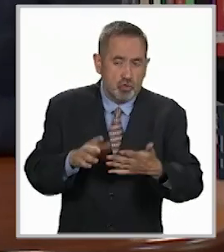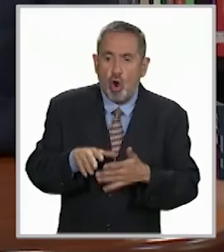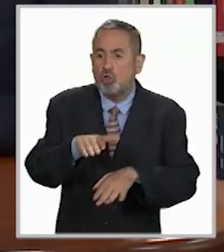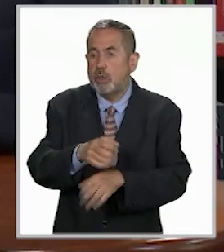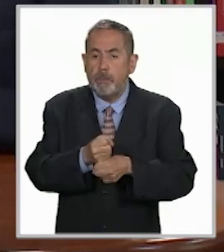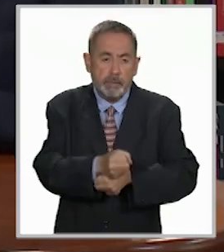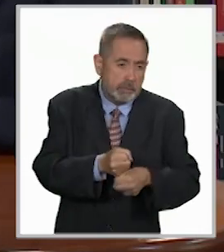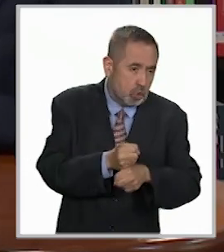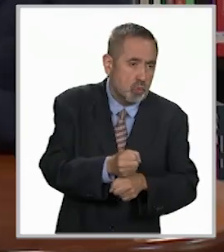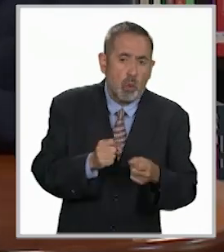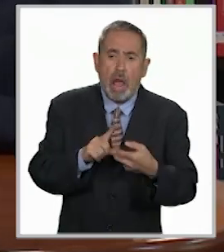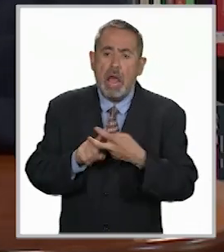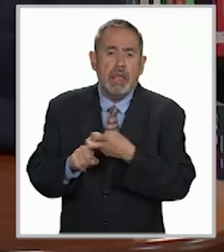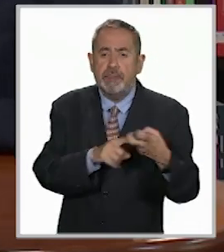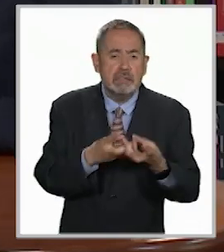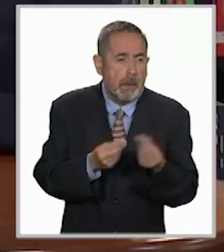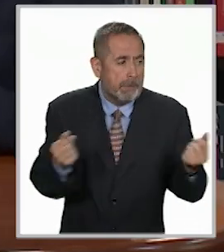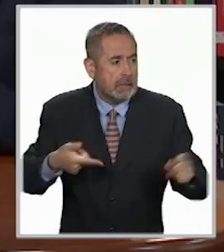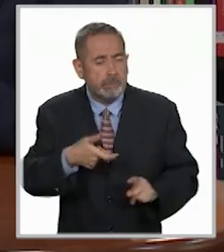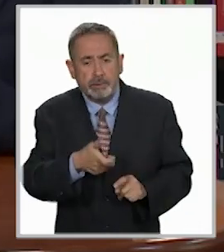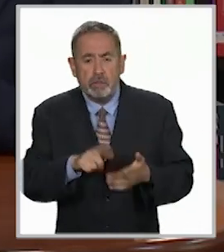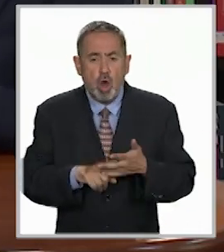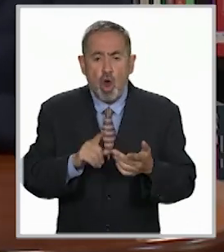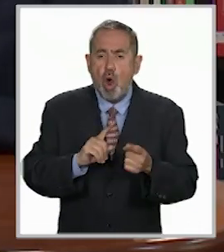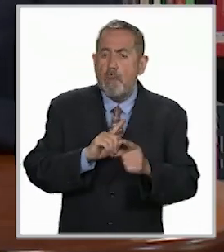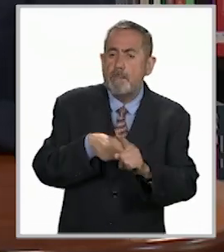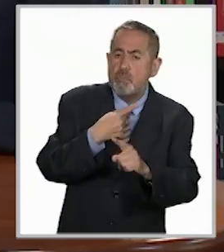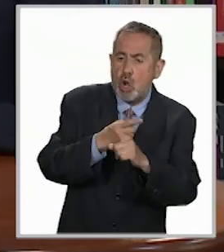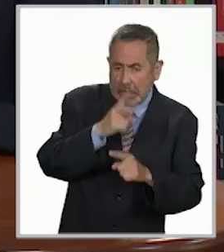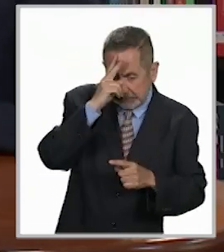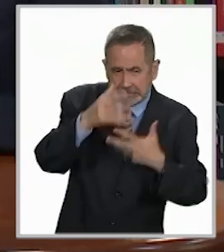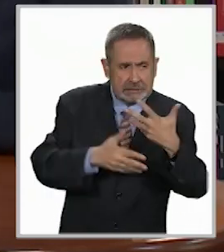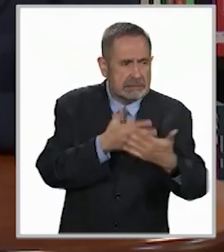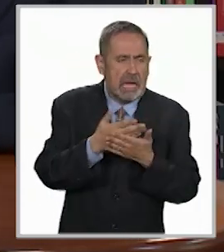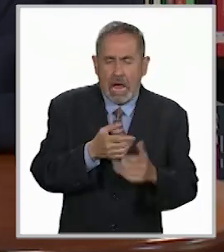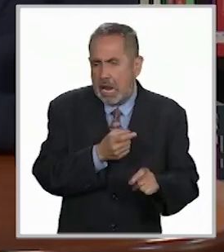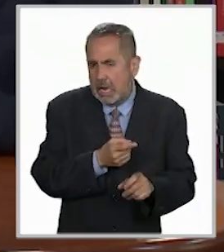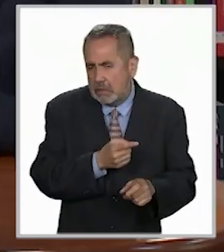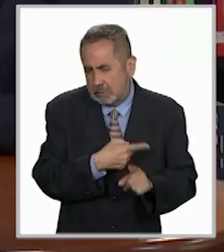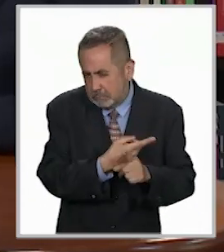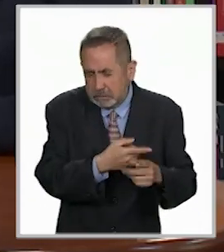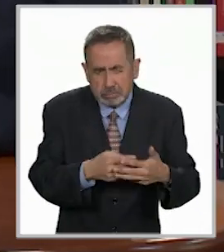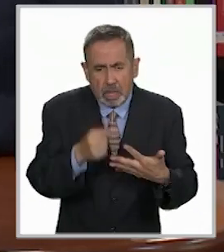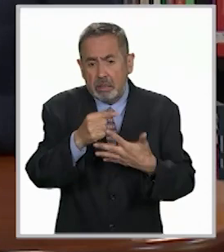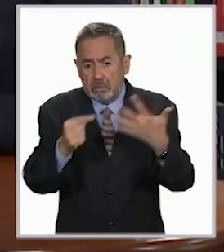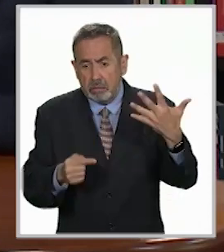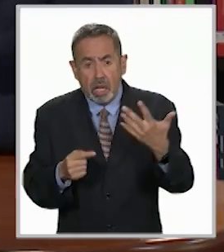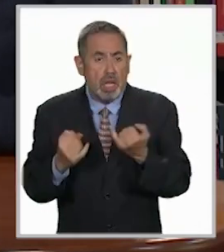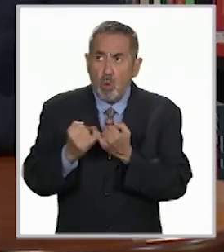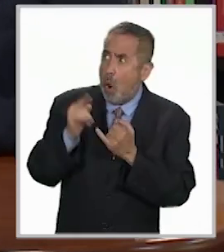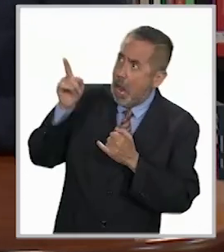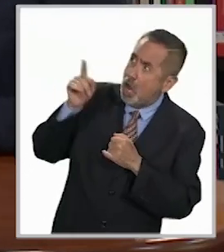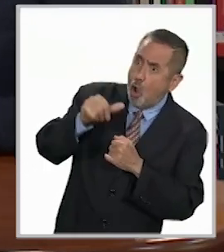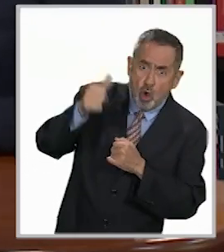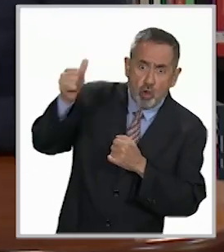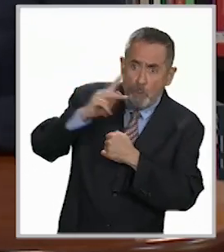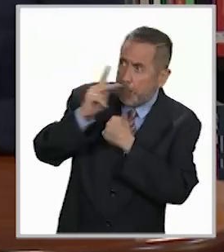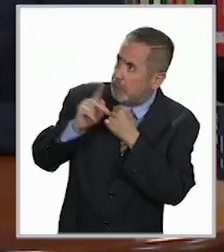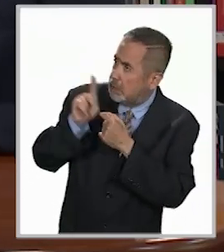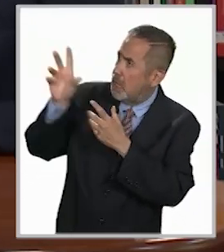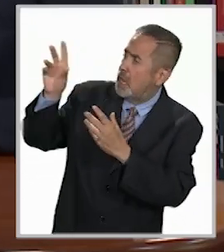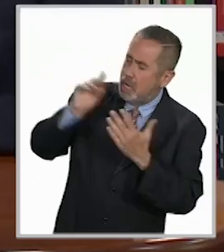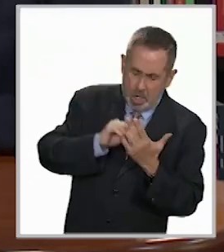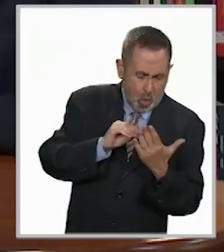país, tortura, desapariciones forzadas, violencia sexual en un contexto similar. La verdad es que pueden ser